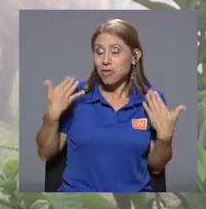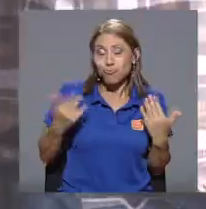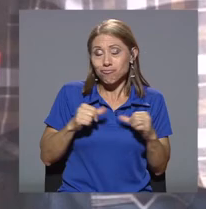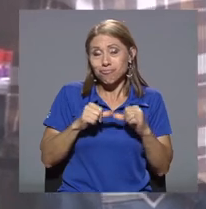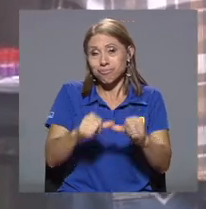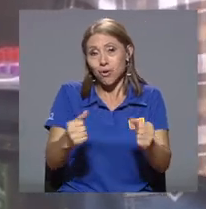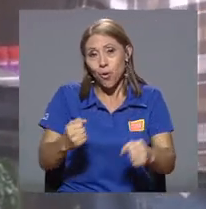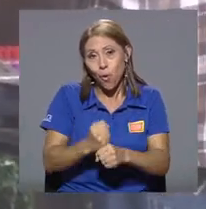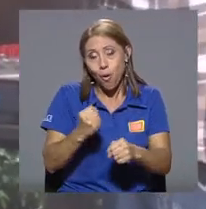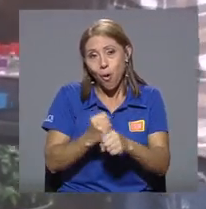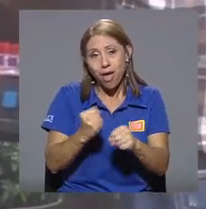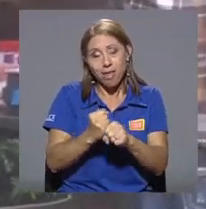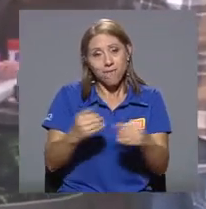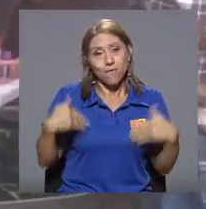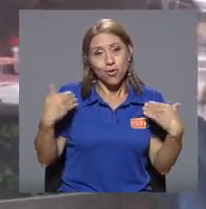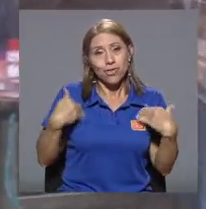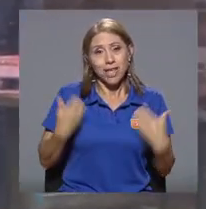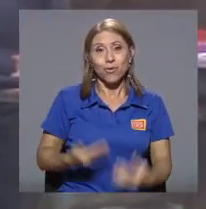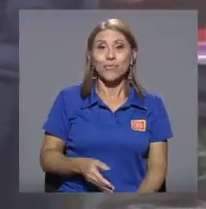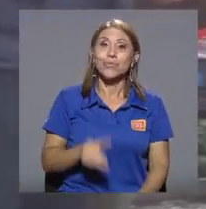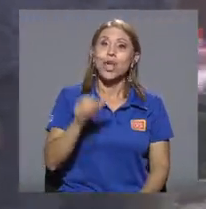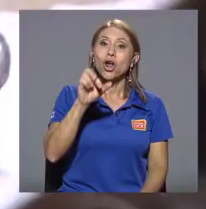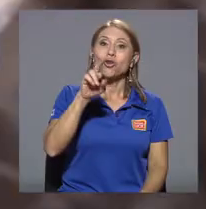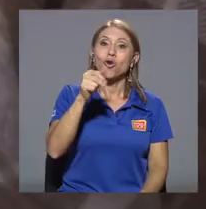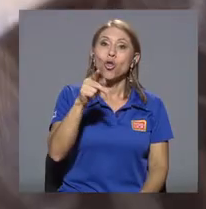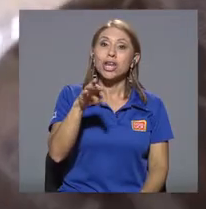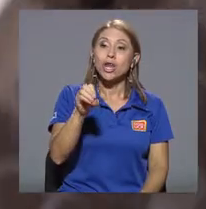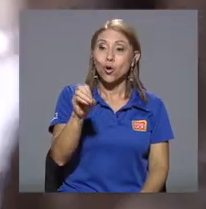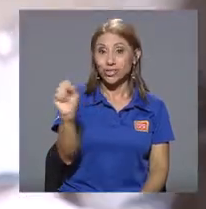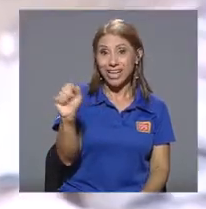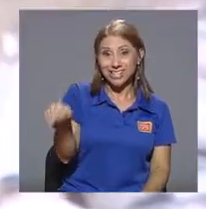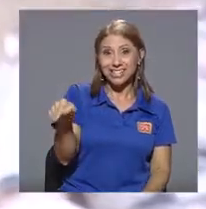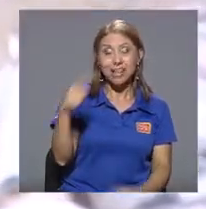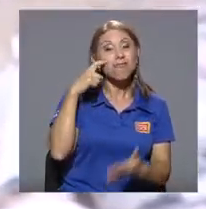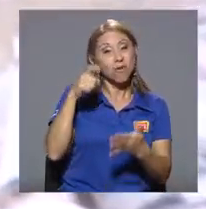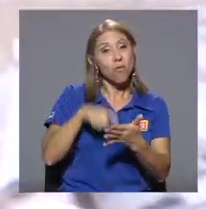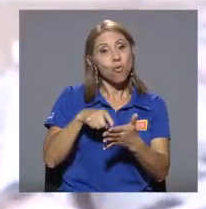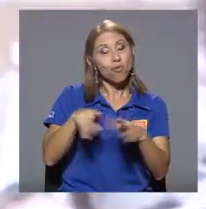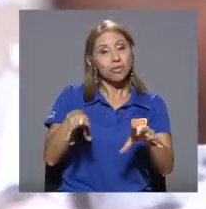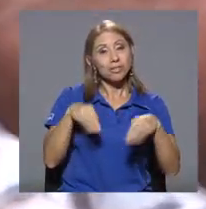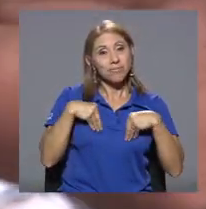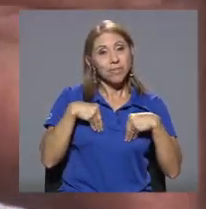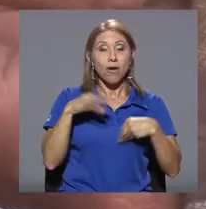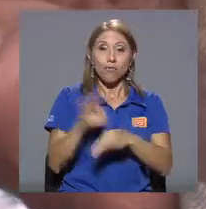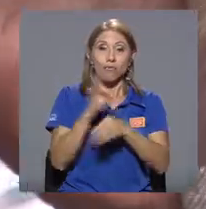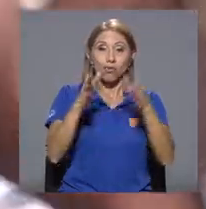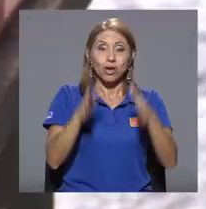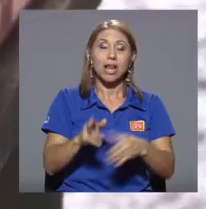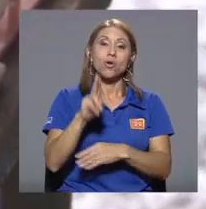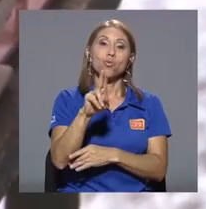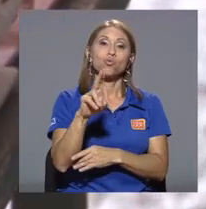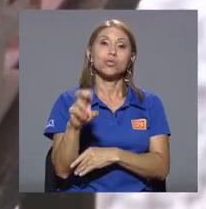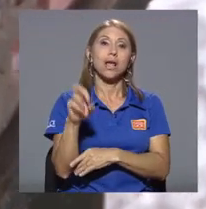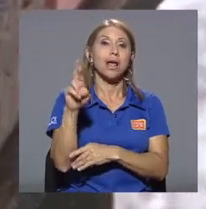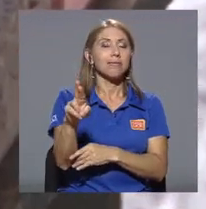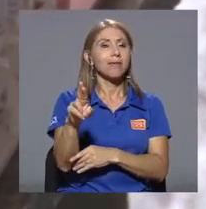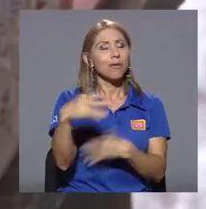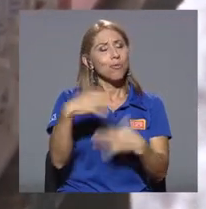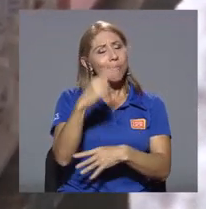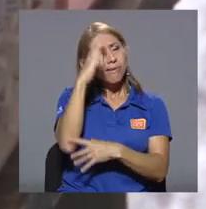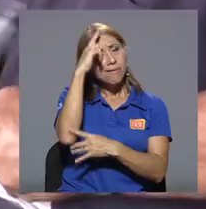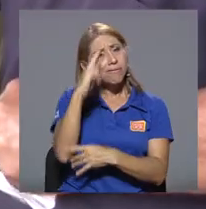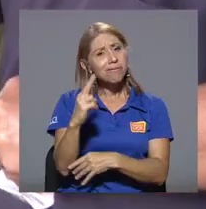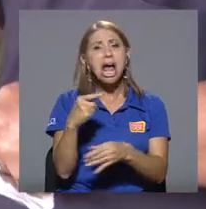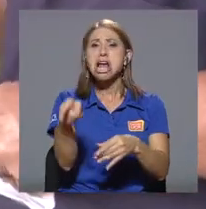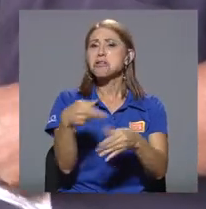uno contento con el trabajo. Don Rodrigo Sánchez reconoce que ser funcionario de la UCR es todo un privilegio y no le importa trabajar